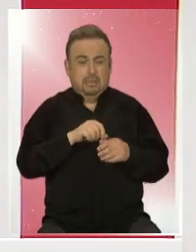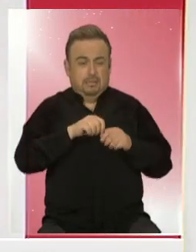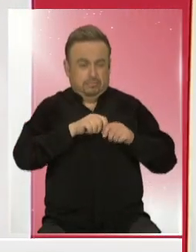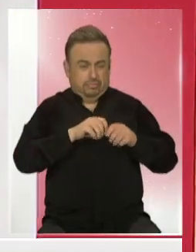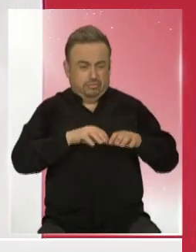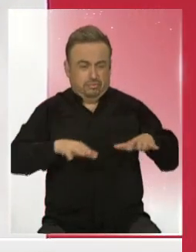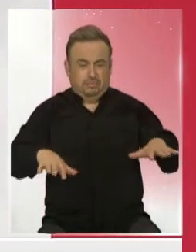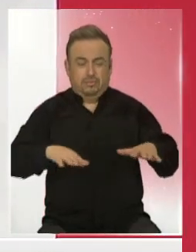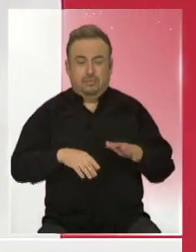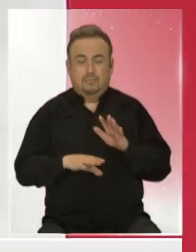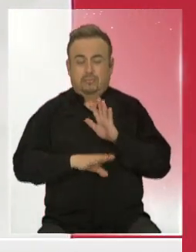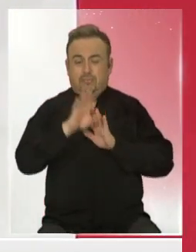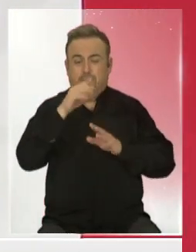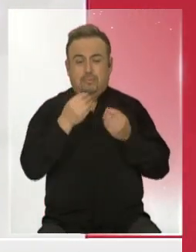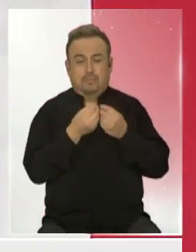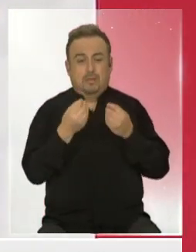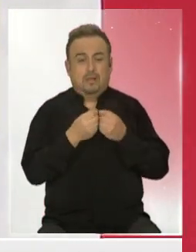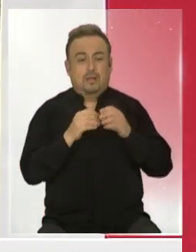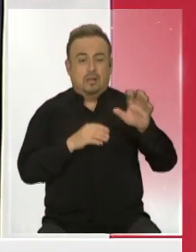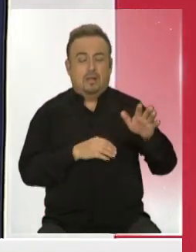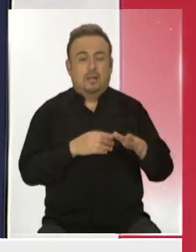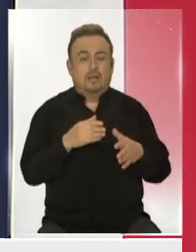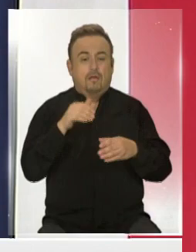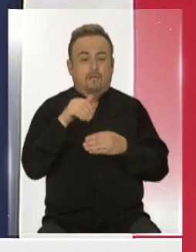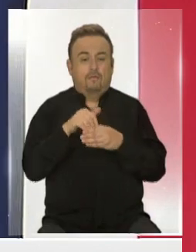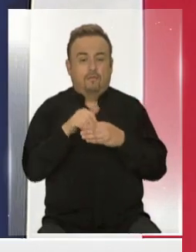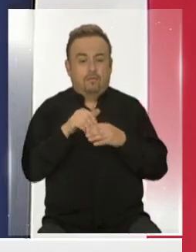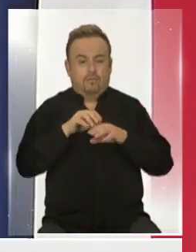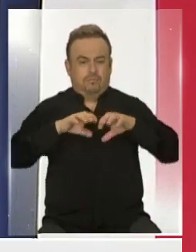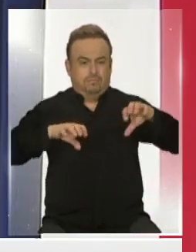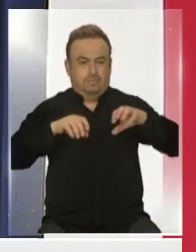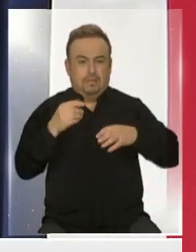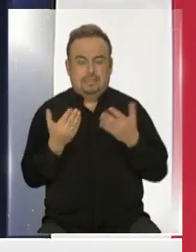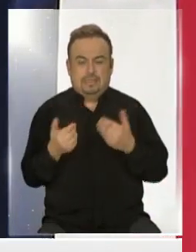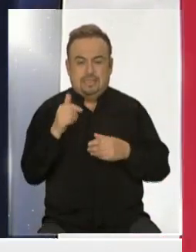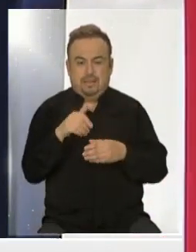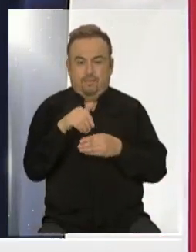donde ambos candidatos se disputan los votos tan requeridos en este momento.